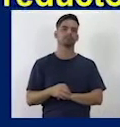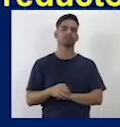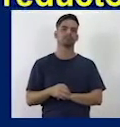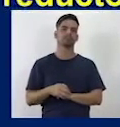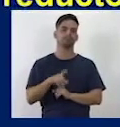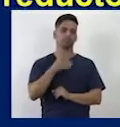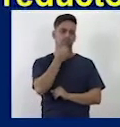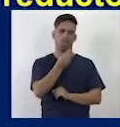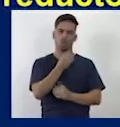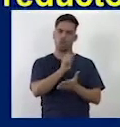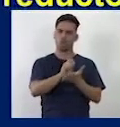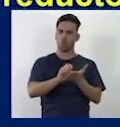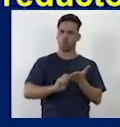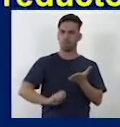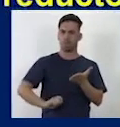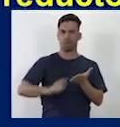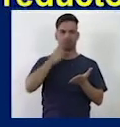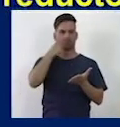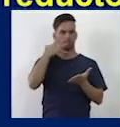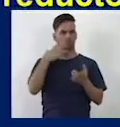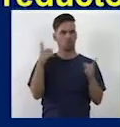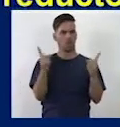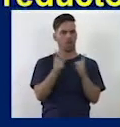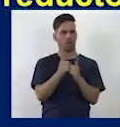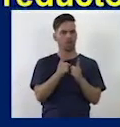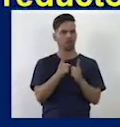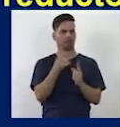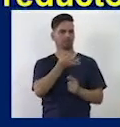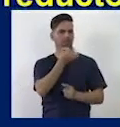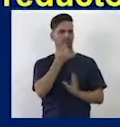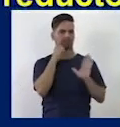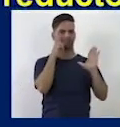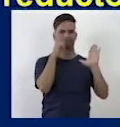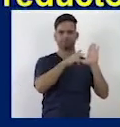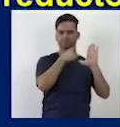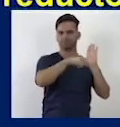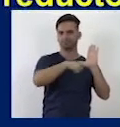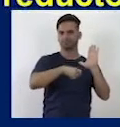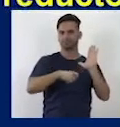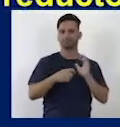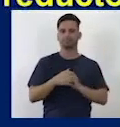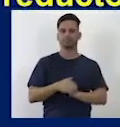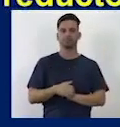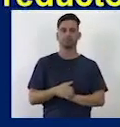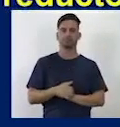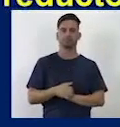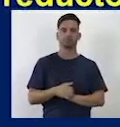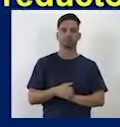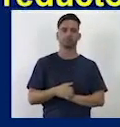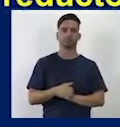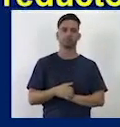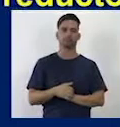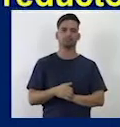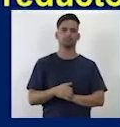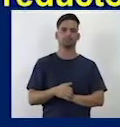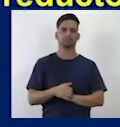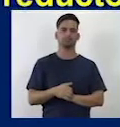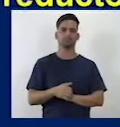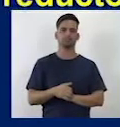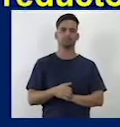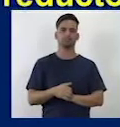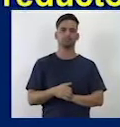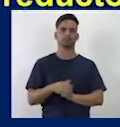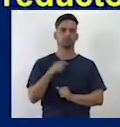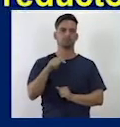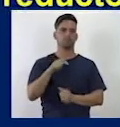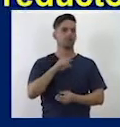ecuación de tal especie oxidantes pueden copiarse con una nota importante resumen aclara ese sería el potencial estándar